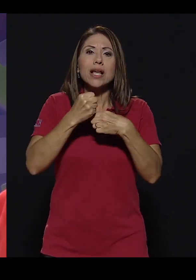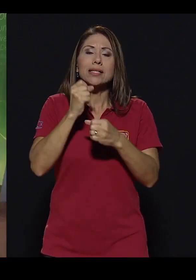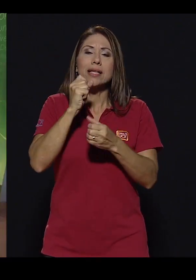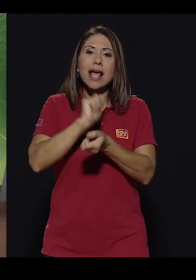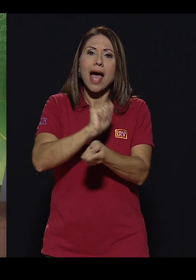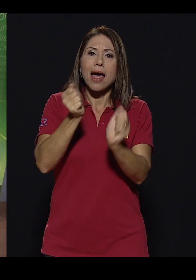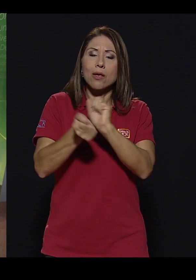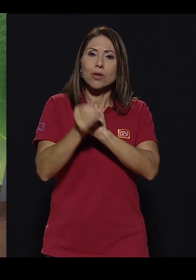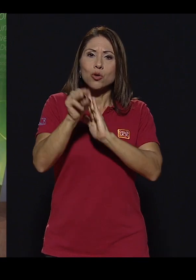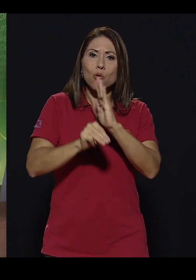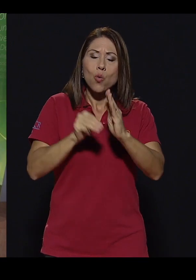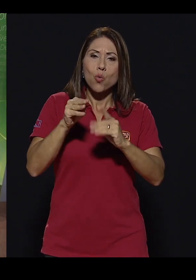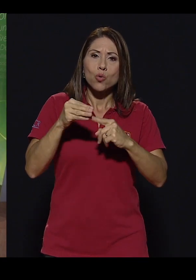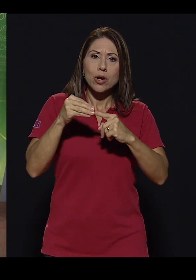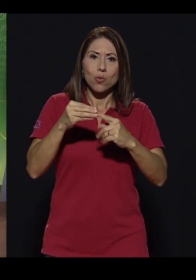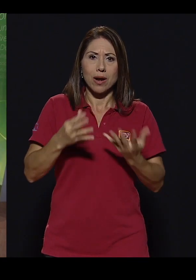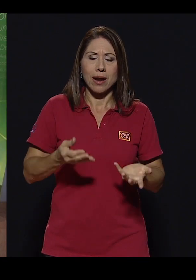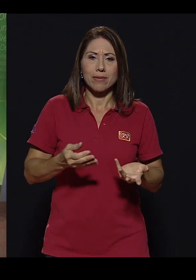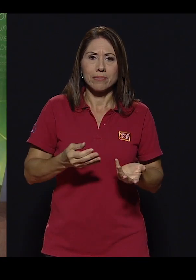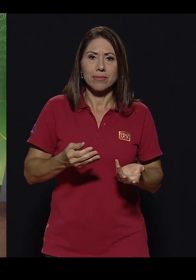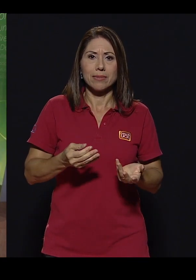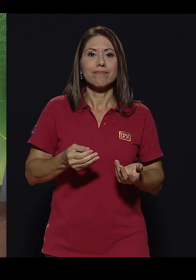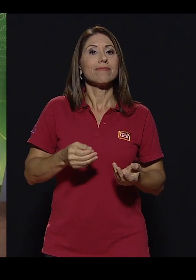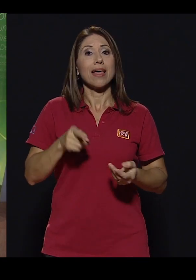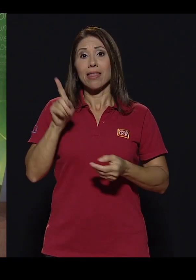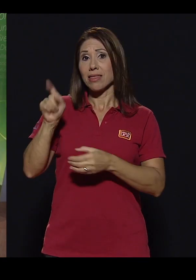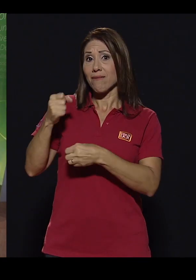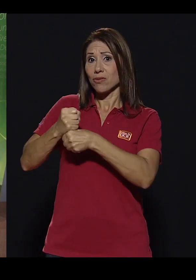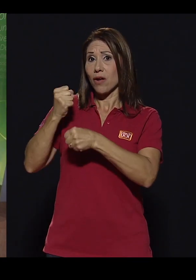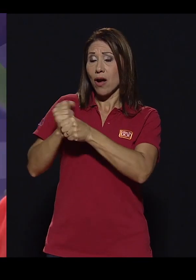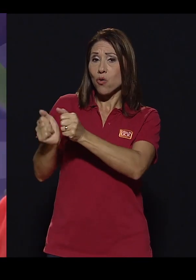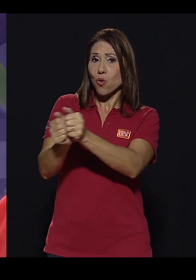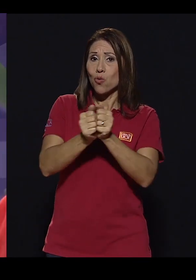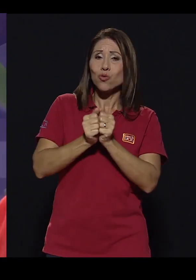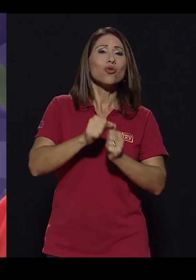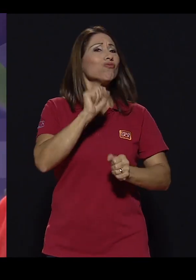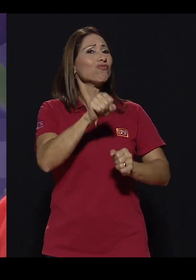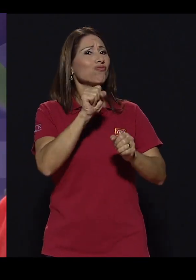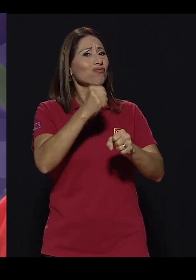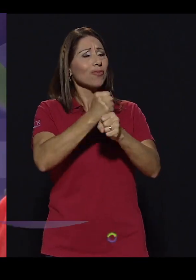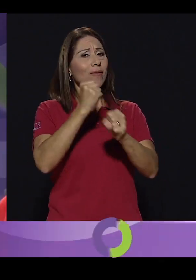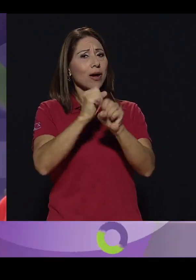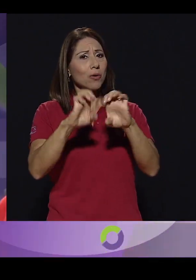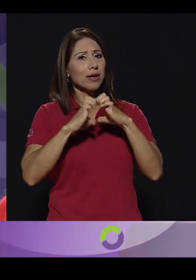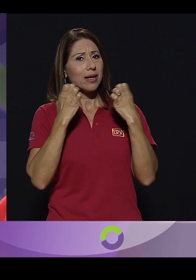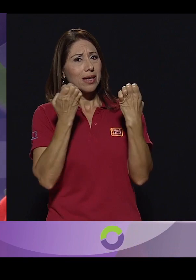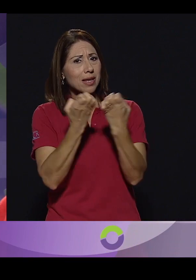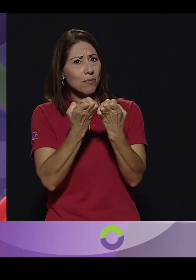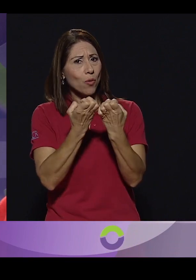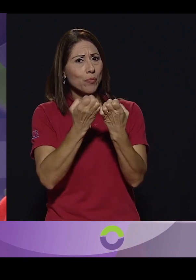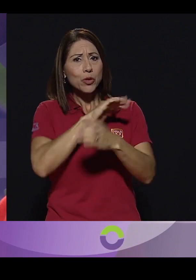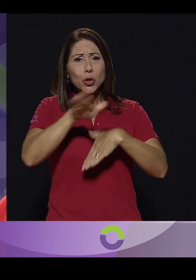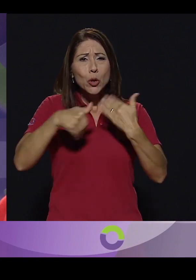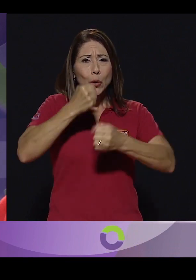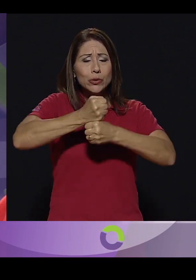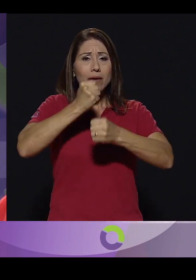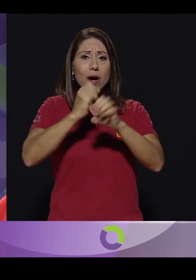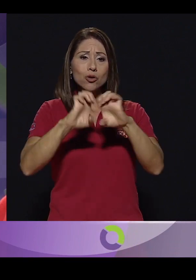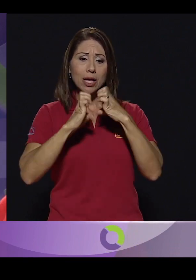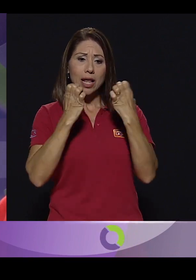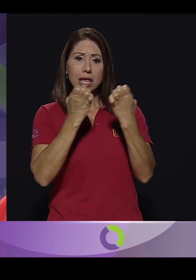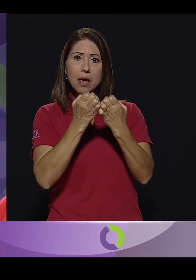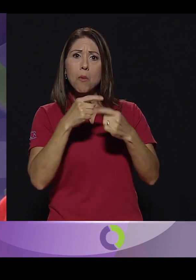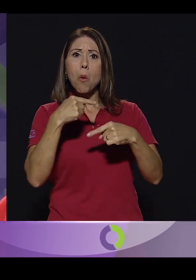hay que hacer un trabajo familia y seguro tiene que haber un trabajo en equipo si el día y todos los que han sido trabajo en equipo han sido